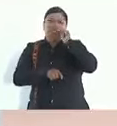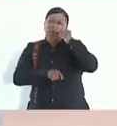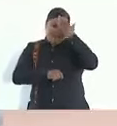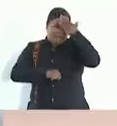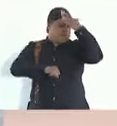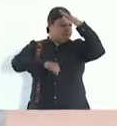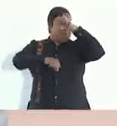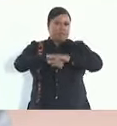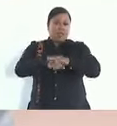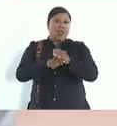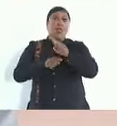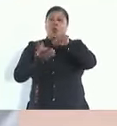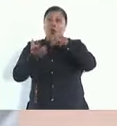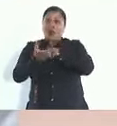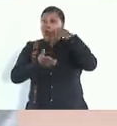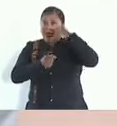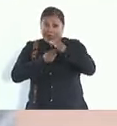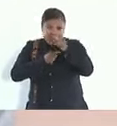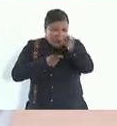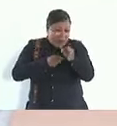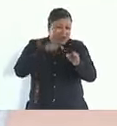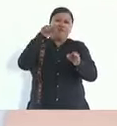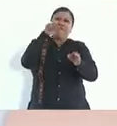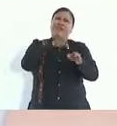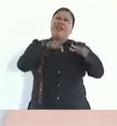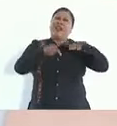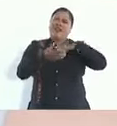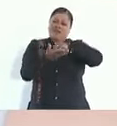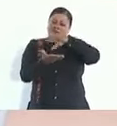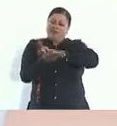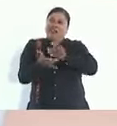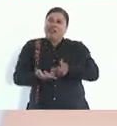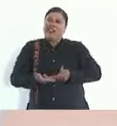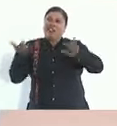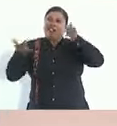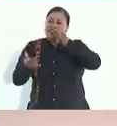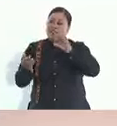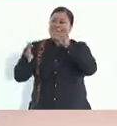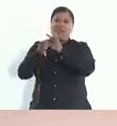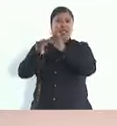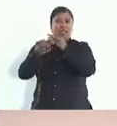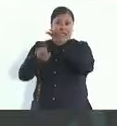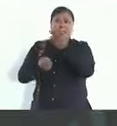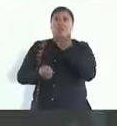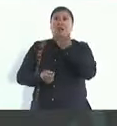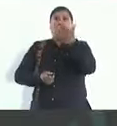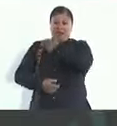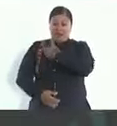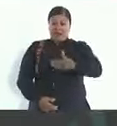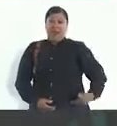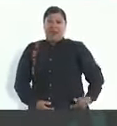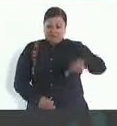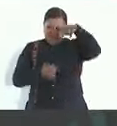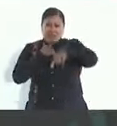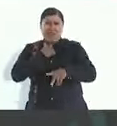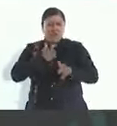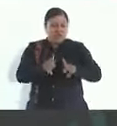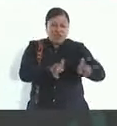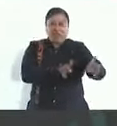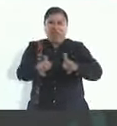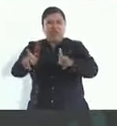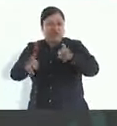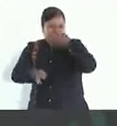Oaxaca. Hay una historia que se contará por siglos. El mejor presidente estuvo en nuestros pueblos. Así